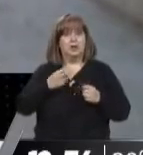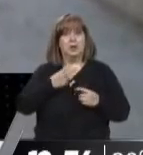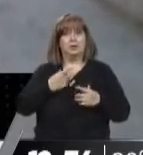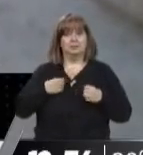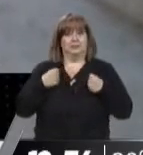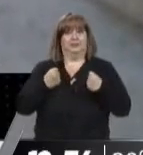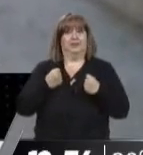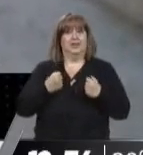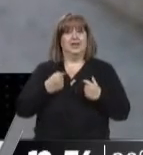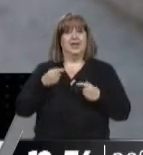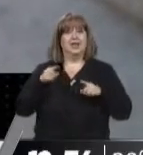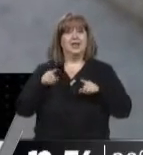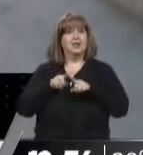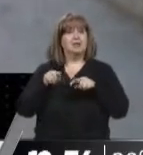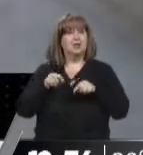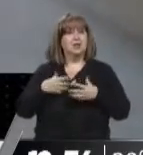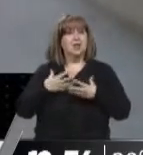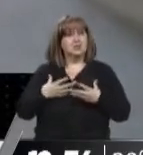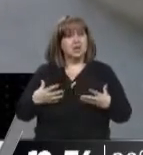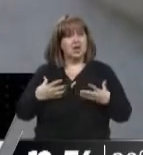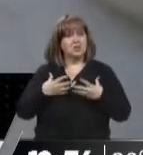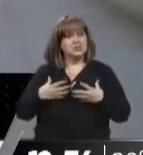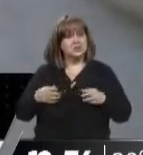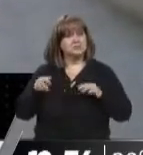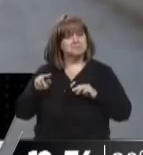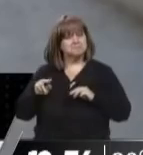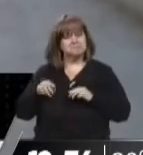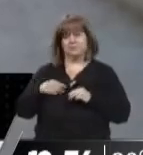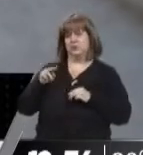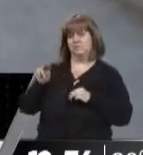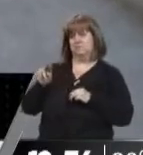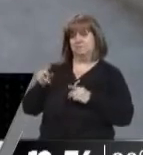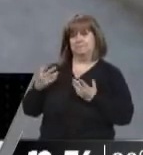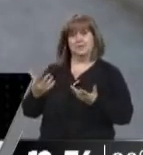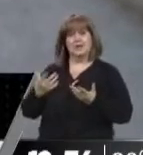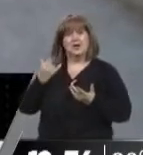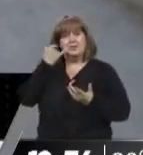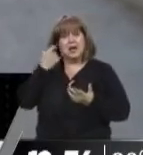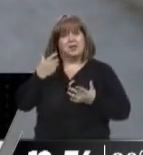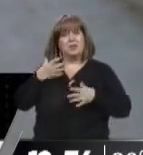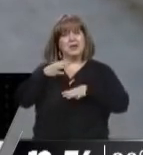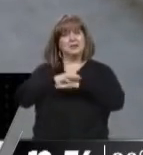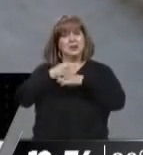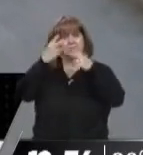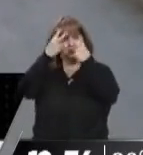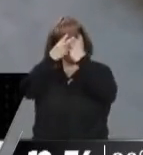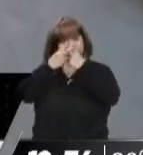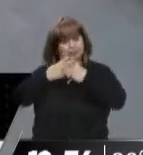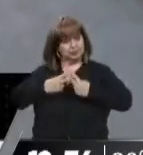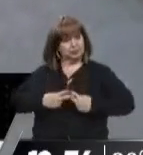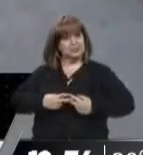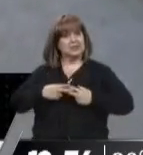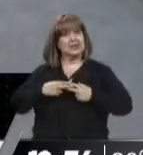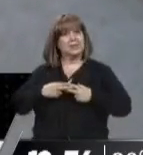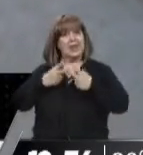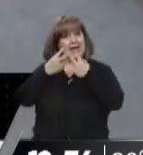a los días. Y esta vez no. Esta vez. Le hicimos hacer chequeo de todas clases. Y